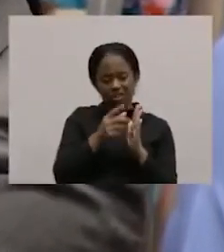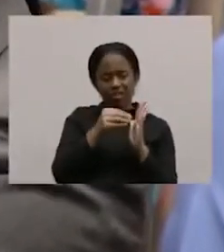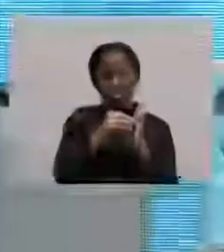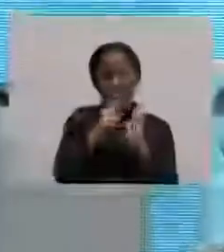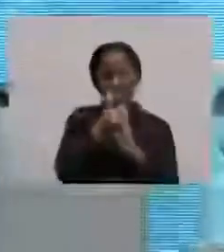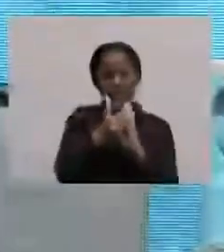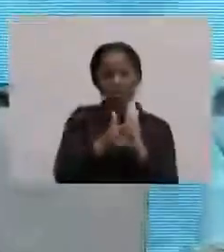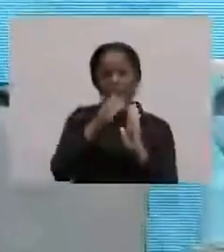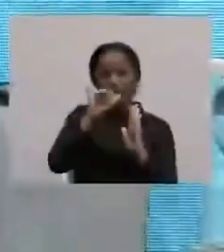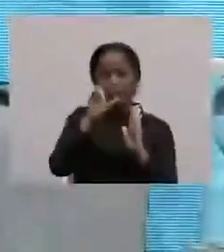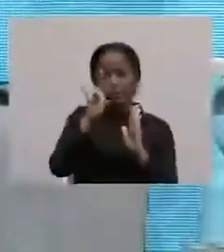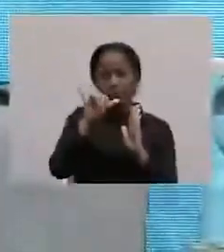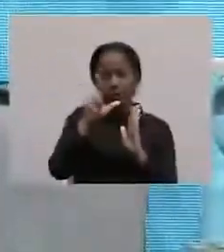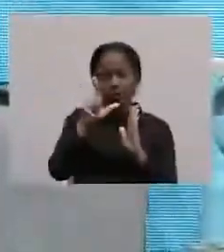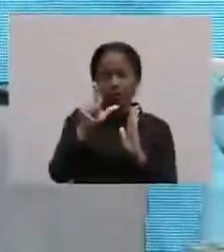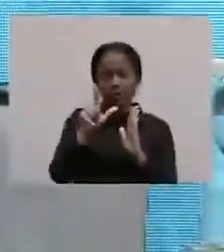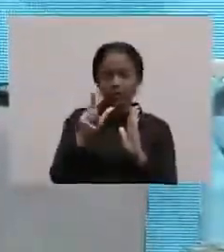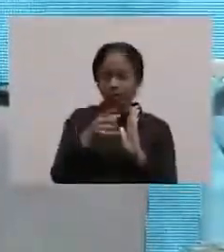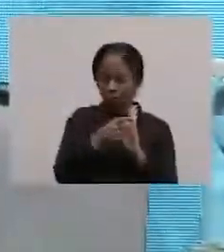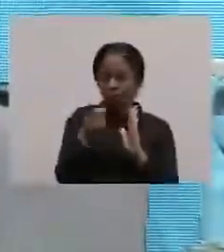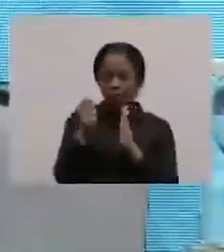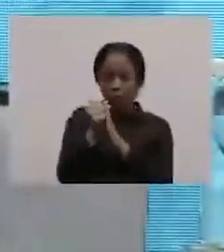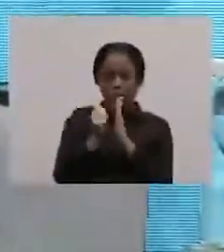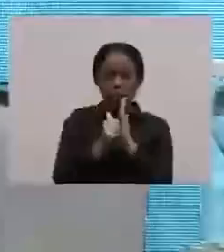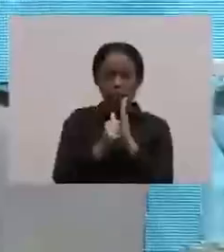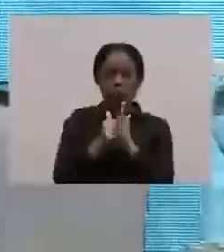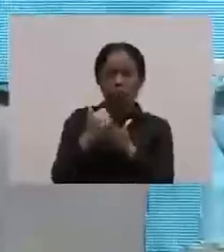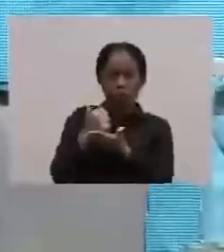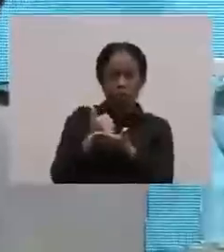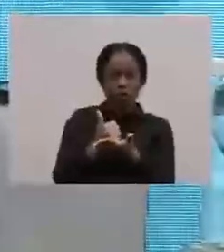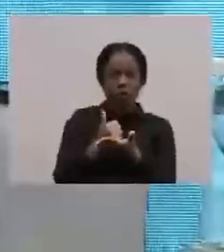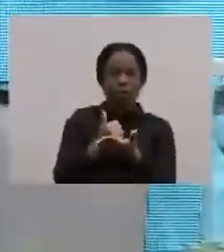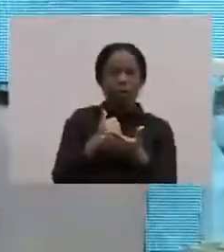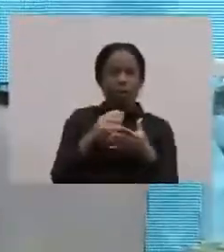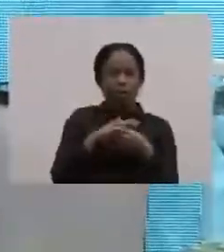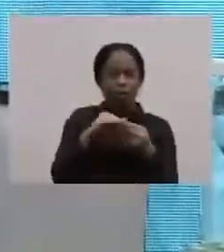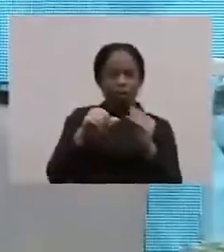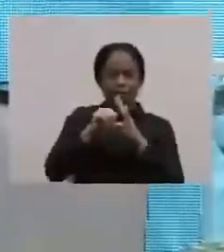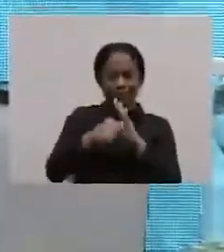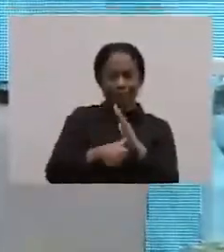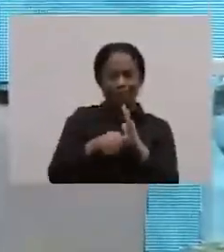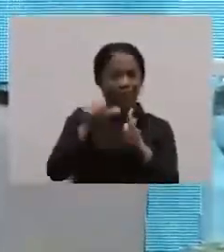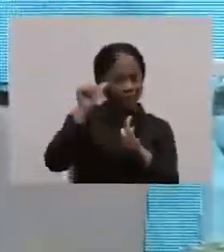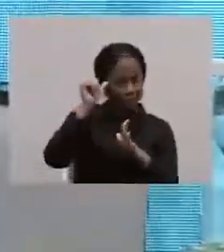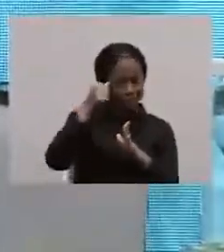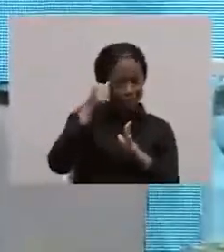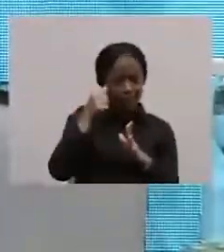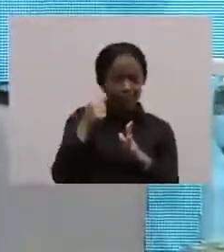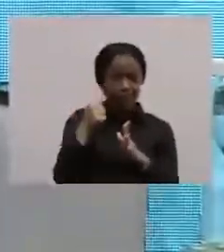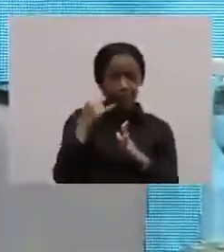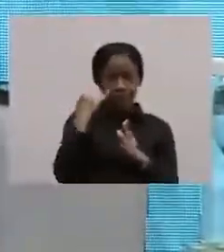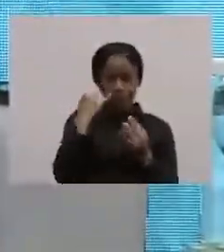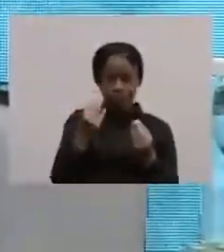los abogados, que hay una expresión que está, ustedes lo repiten hasta de memoria. O sea,